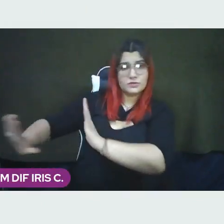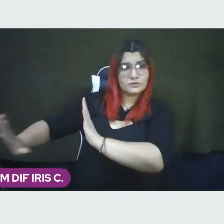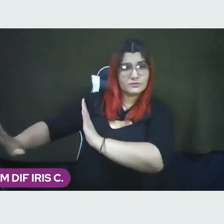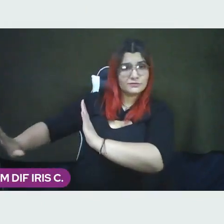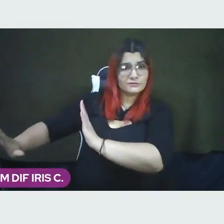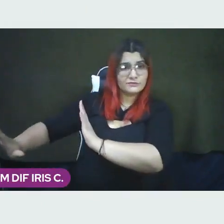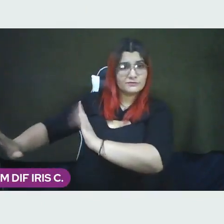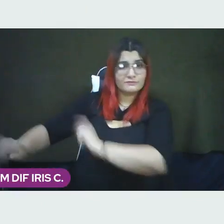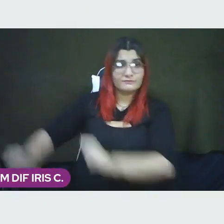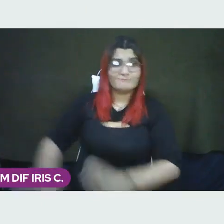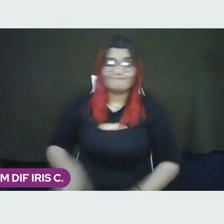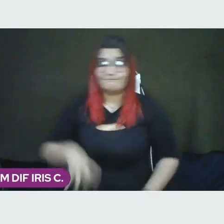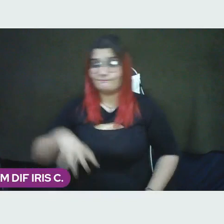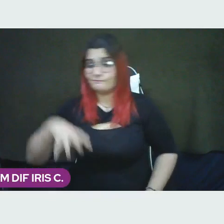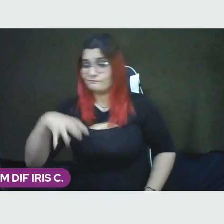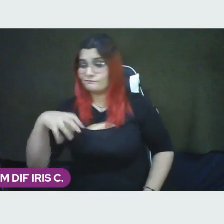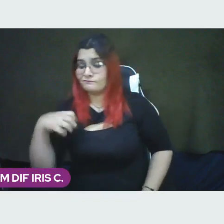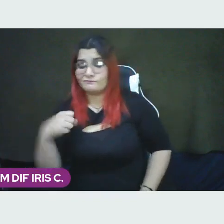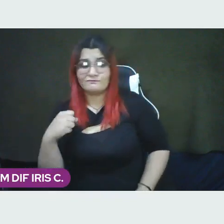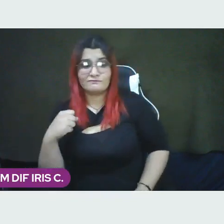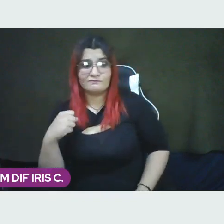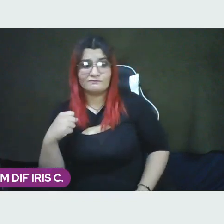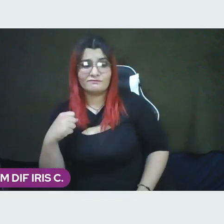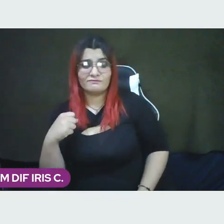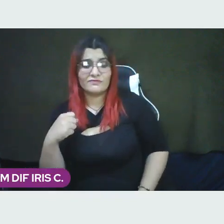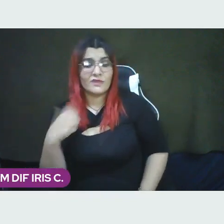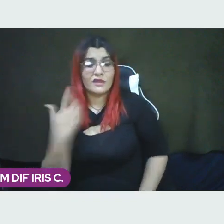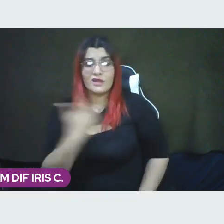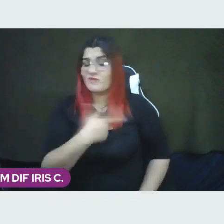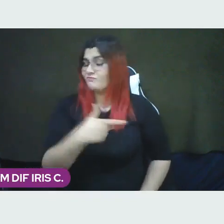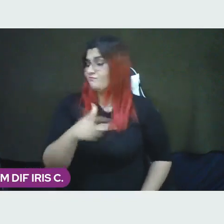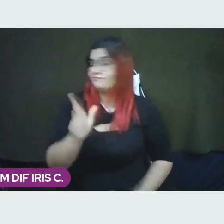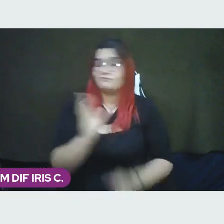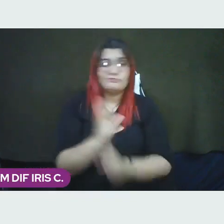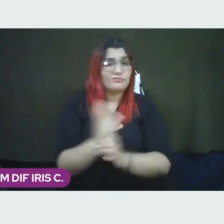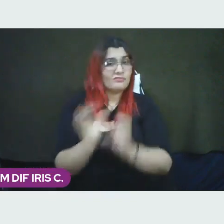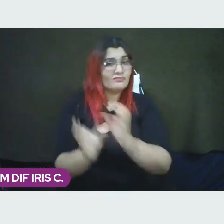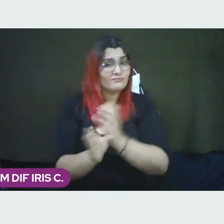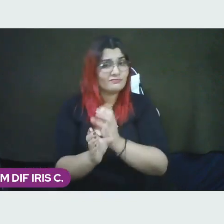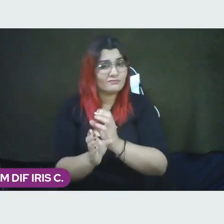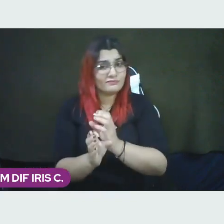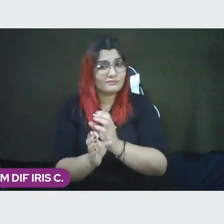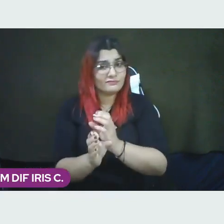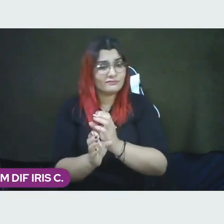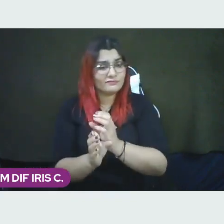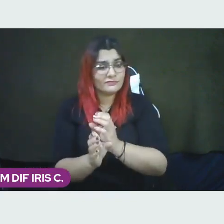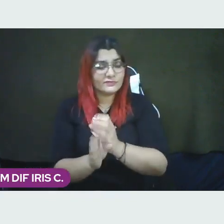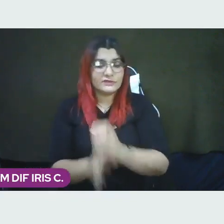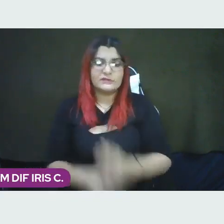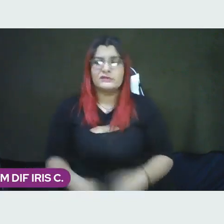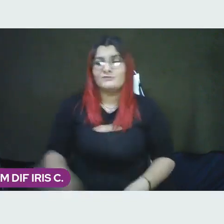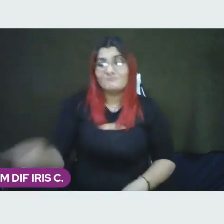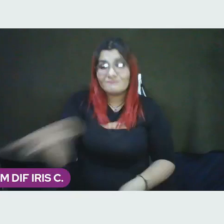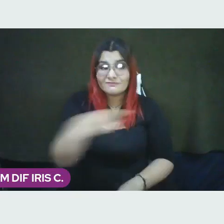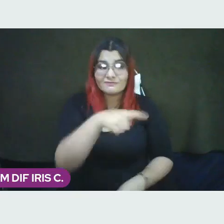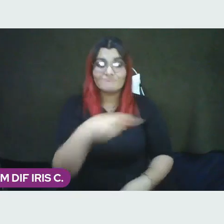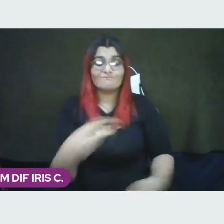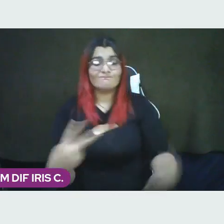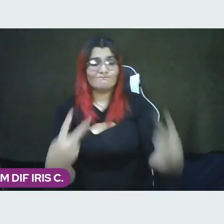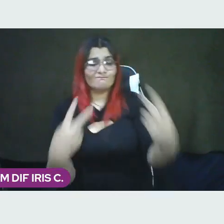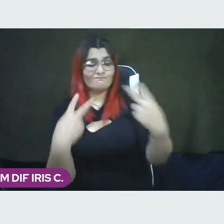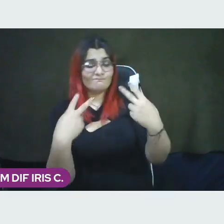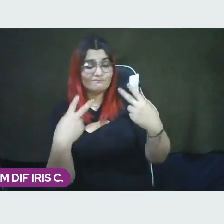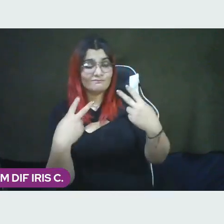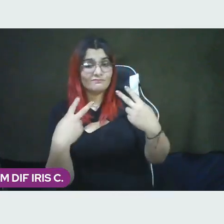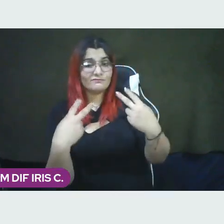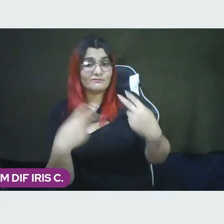también cosas que no me agradan por estar bien con los demás? Cierto, vivimos bajo una